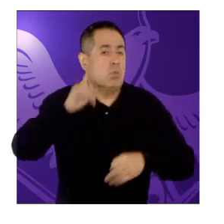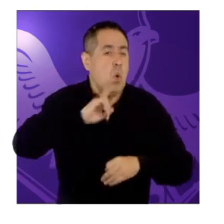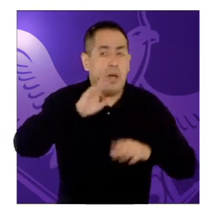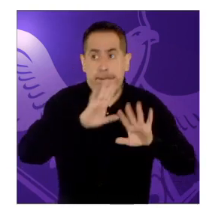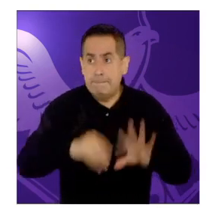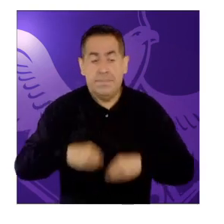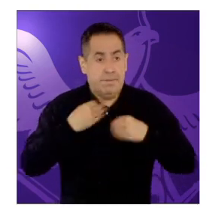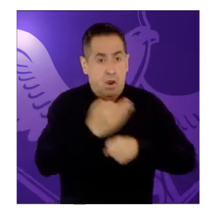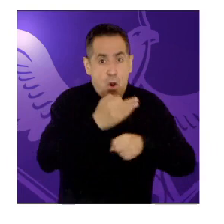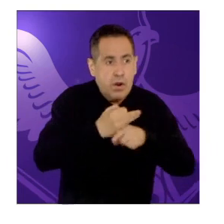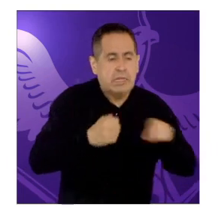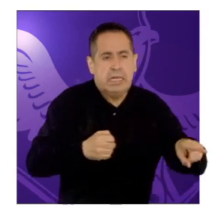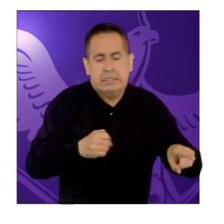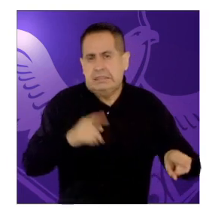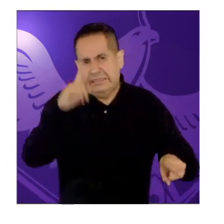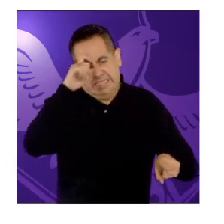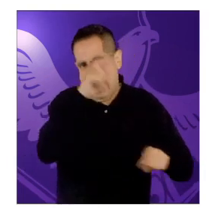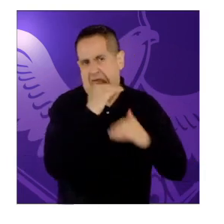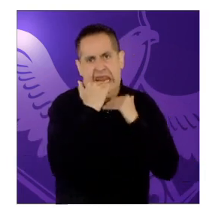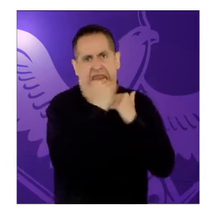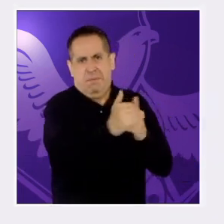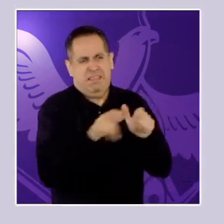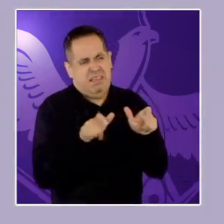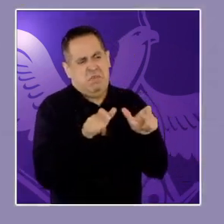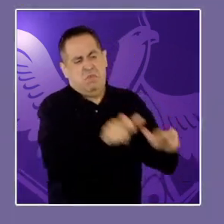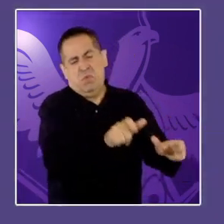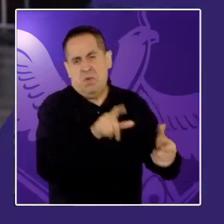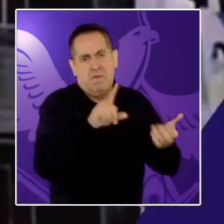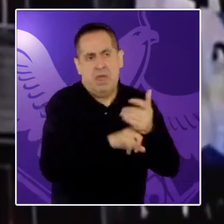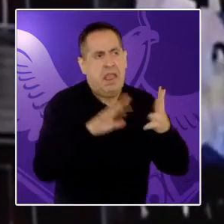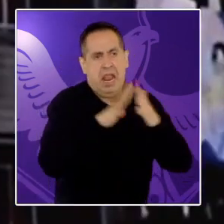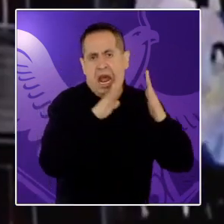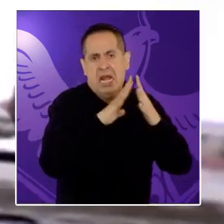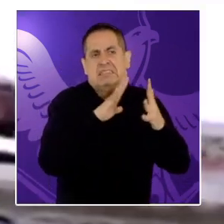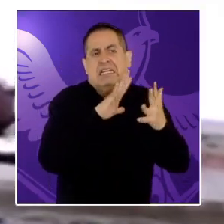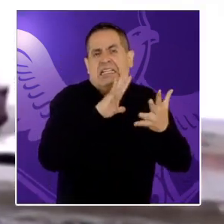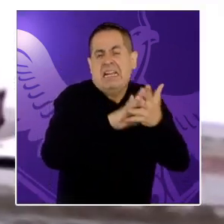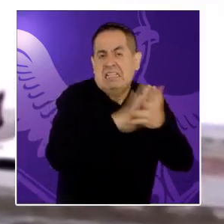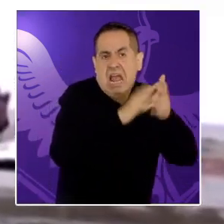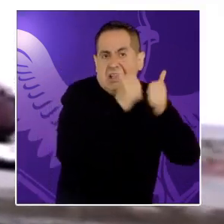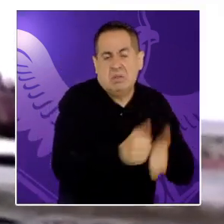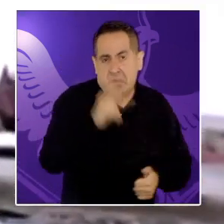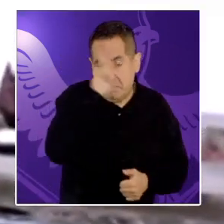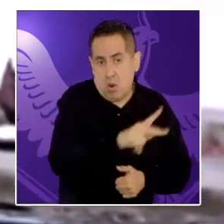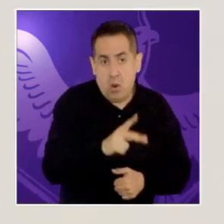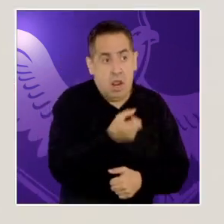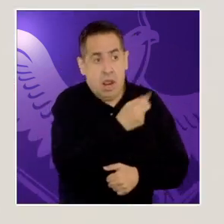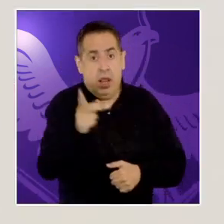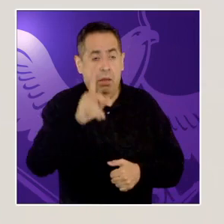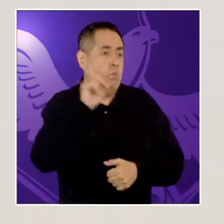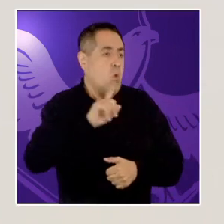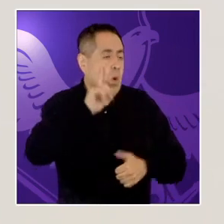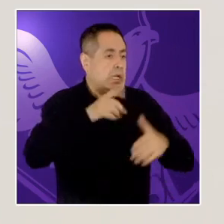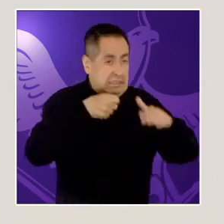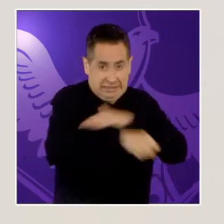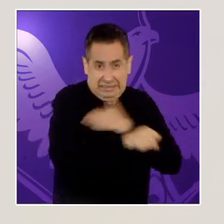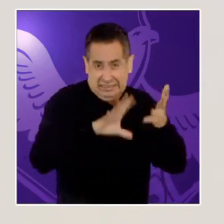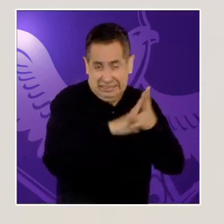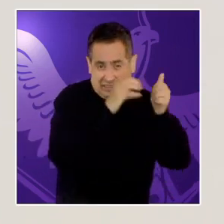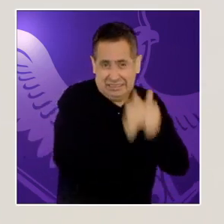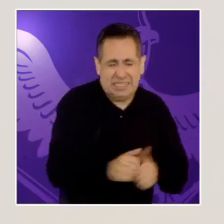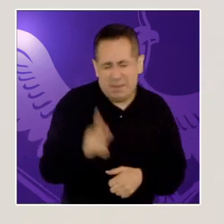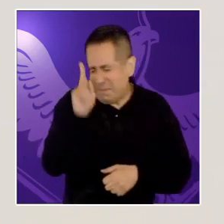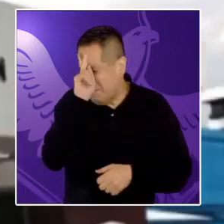momentos para todas las personas que vivimos en este país, están muchísimo más restringidos en el entorno carcelario. Y hoy las mujeres privadas